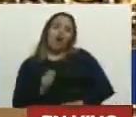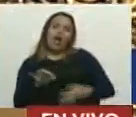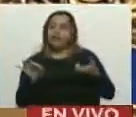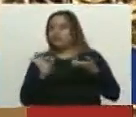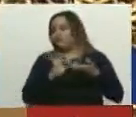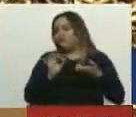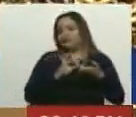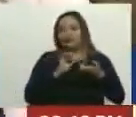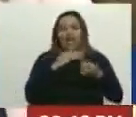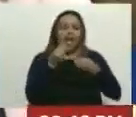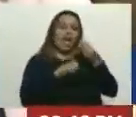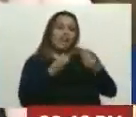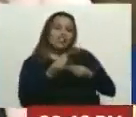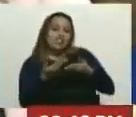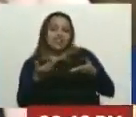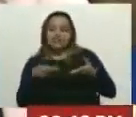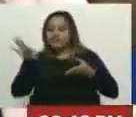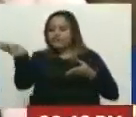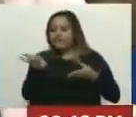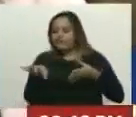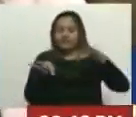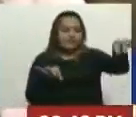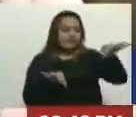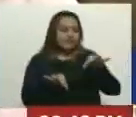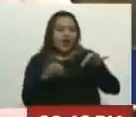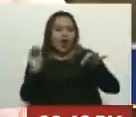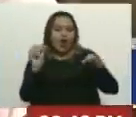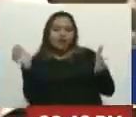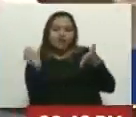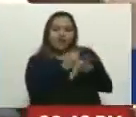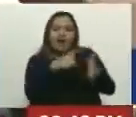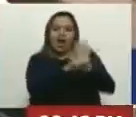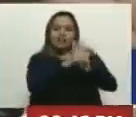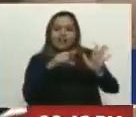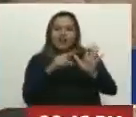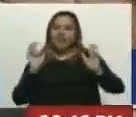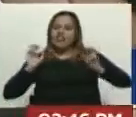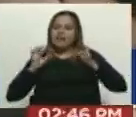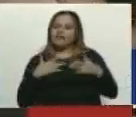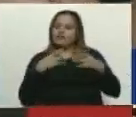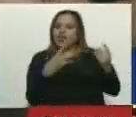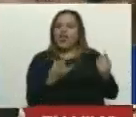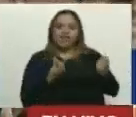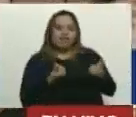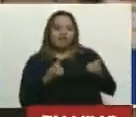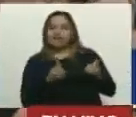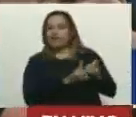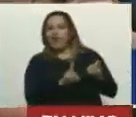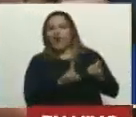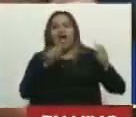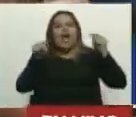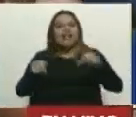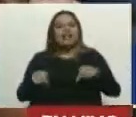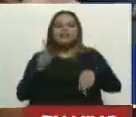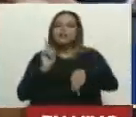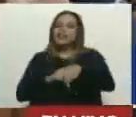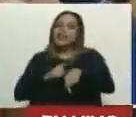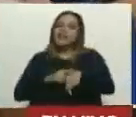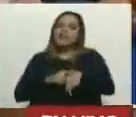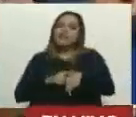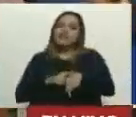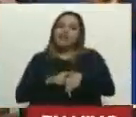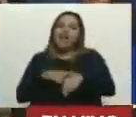abogados hacían, imponían y quitaban artículos en los temas que les interesaban a ellos. No, aquí llegó el tiempo en que ustedes hagan